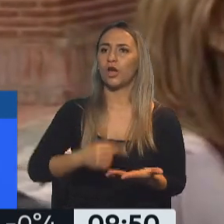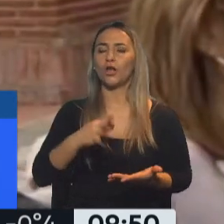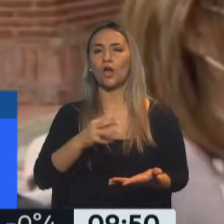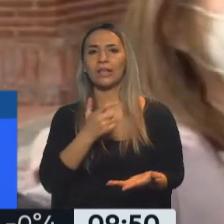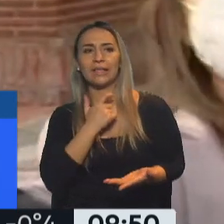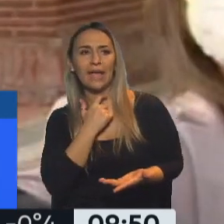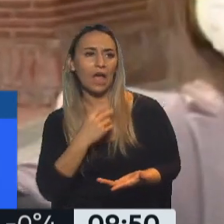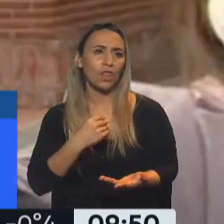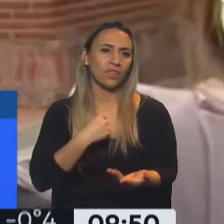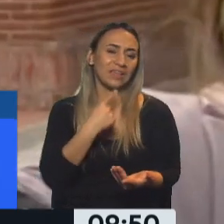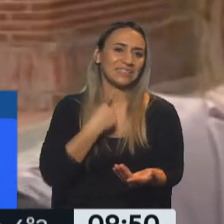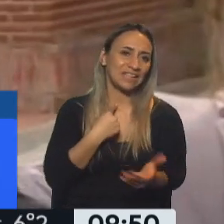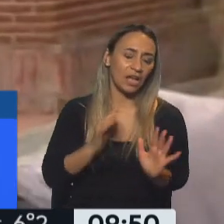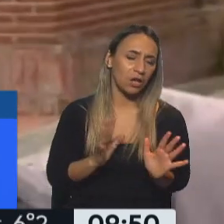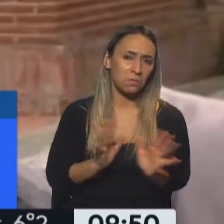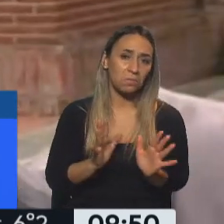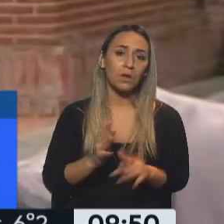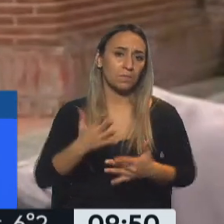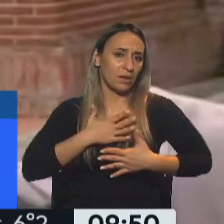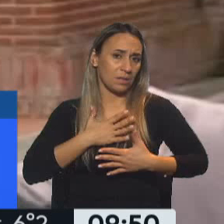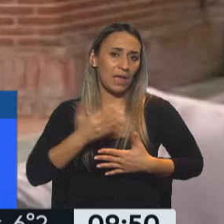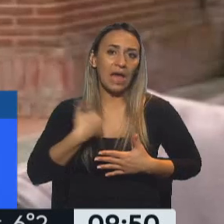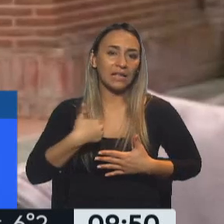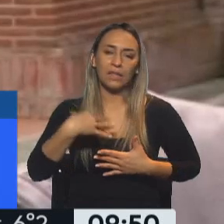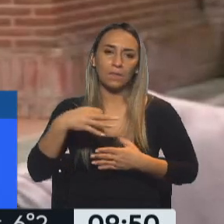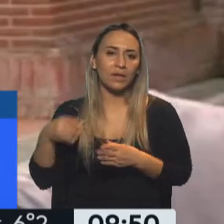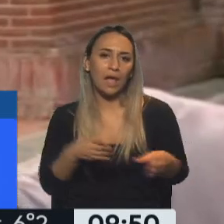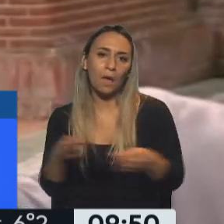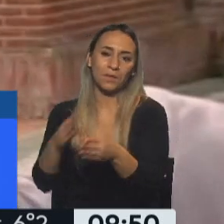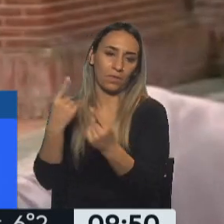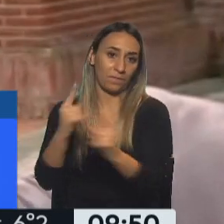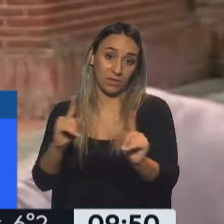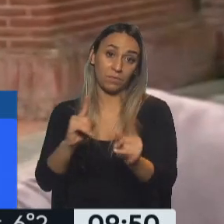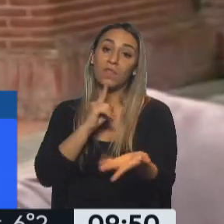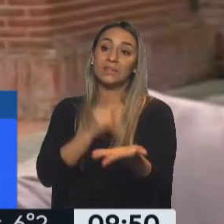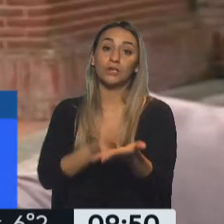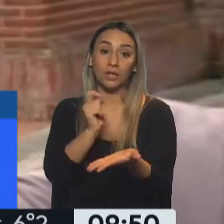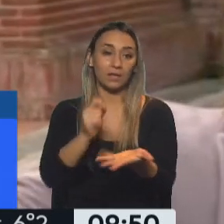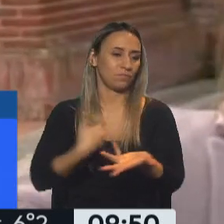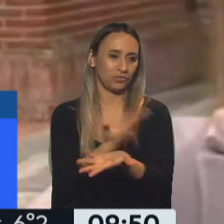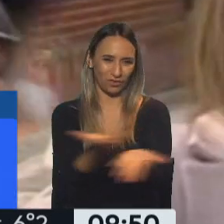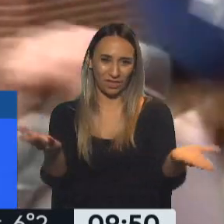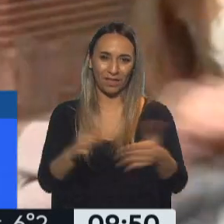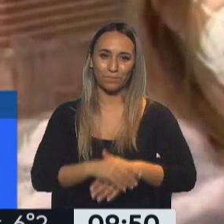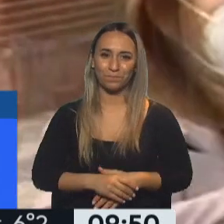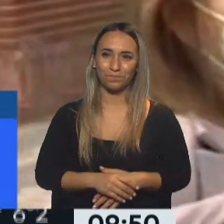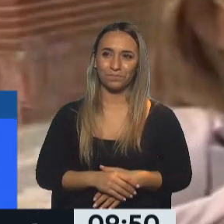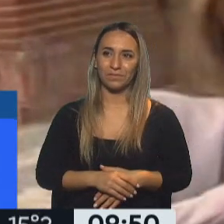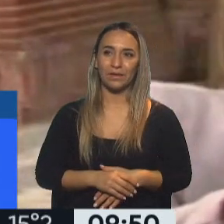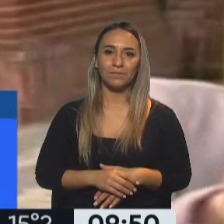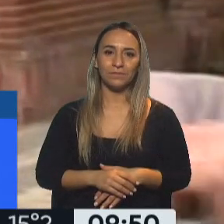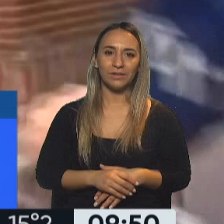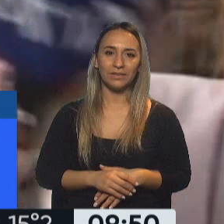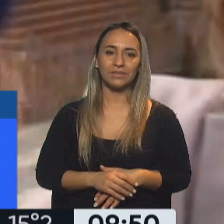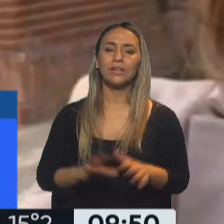ocurra, porque creo que la Argentina tiene que empezar a transitar otro camino. Y esa decisión hoy está en manos de los argentinos. ¿Cómo comenzó el día y cómo